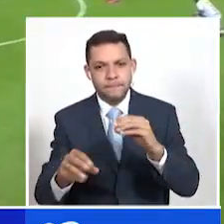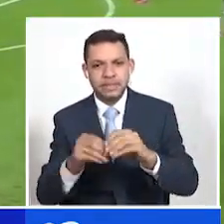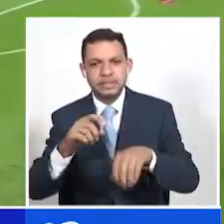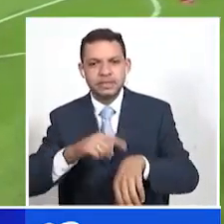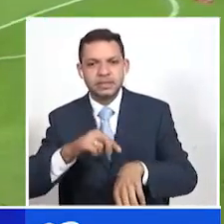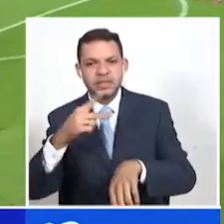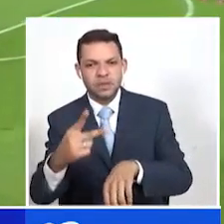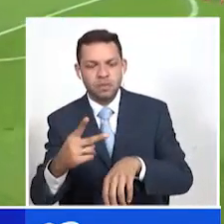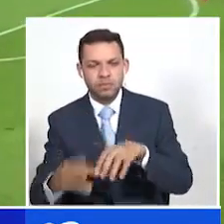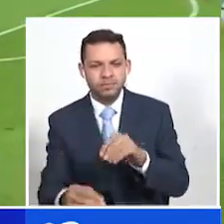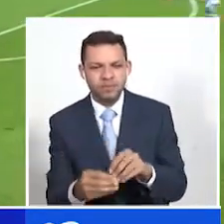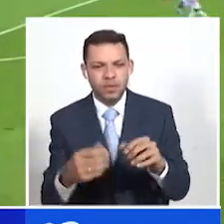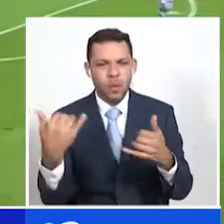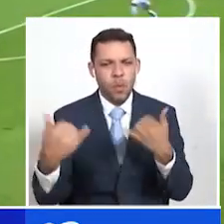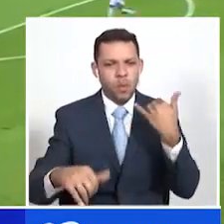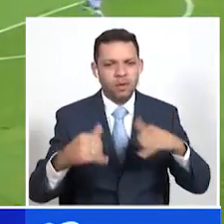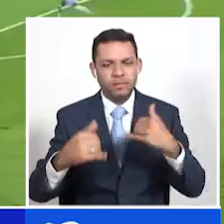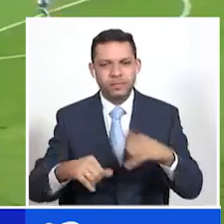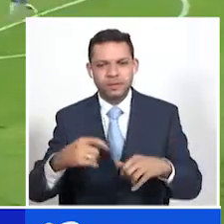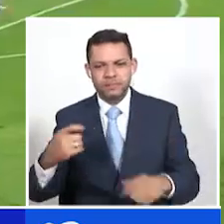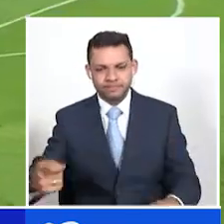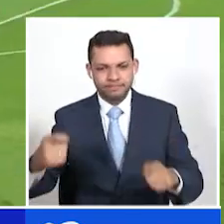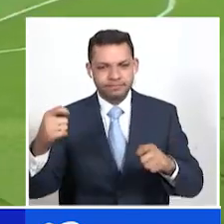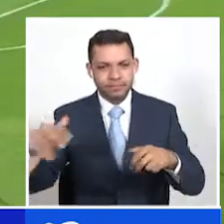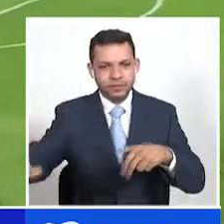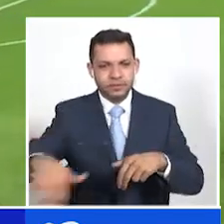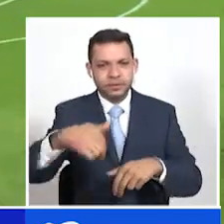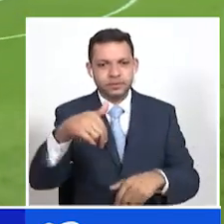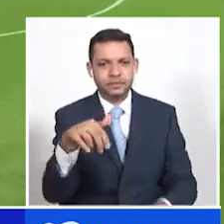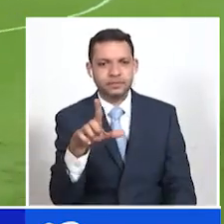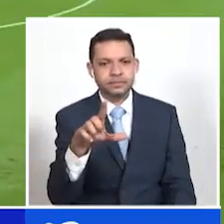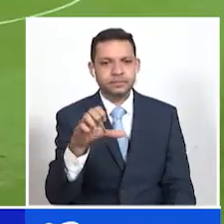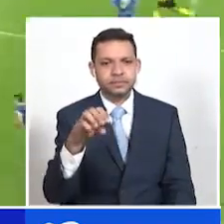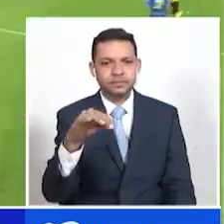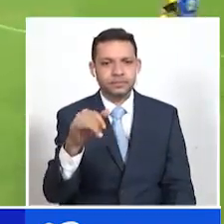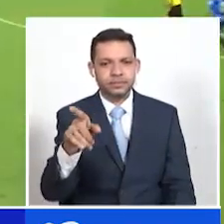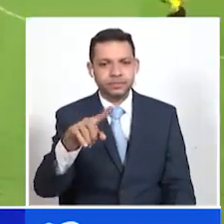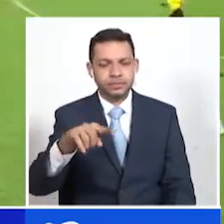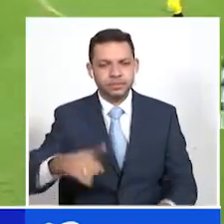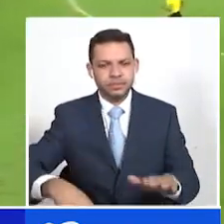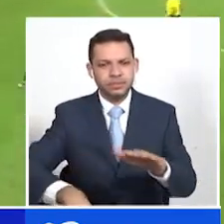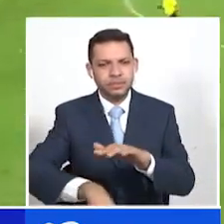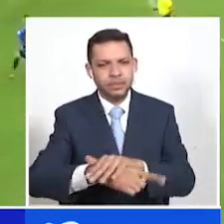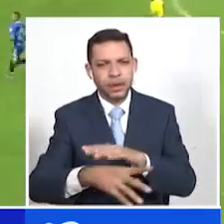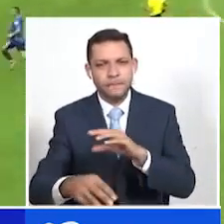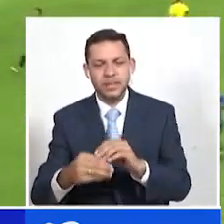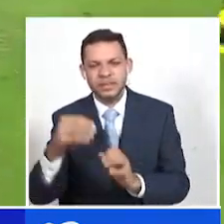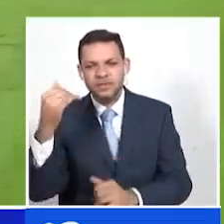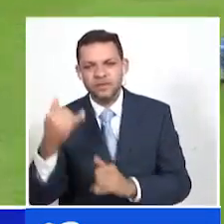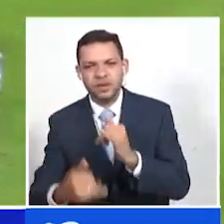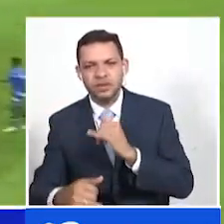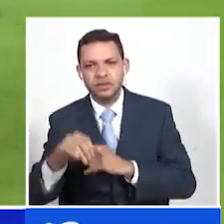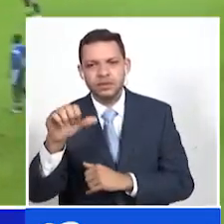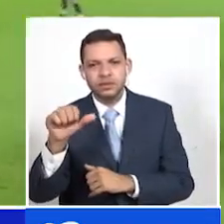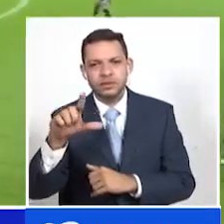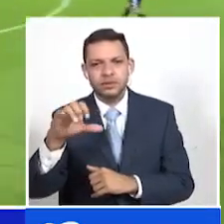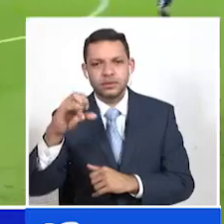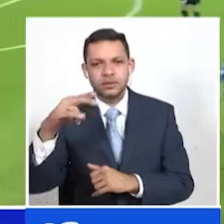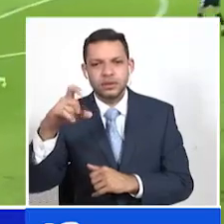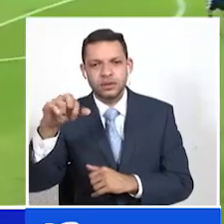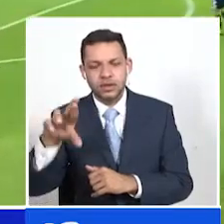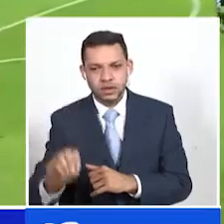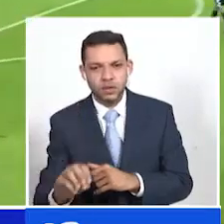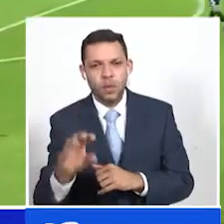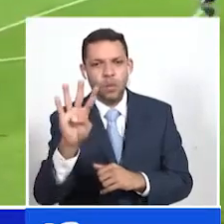arriba nuevamente mediante pena máxima ejecutada por David Lemos y cerca del final, el juvenil Alejandro García marcó el 4-2